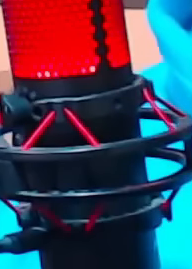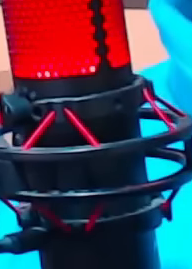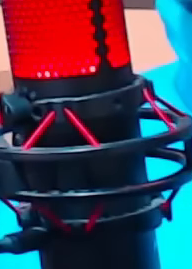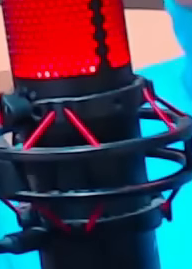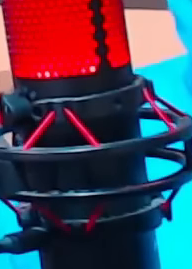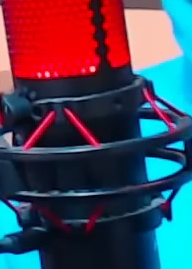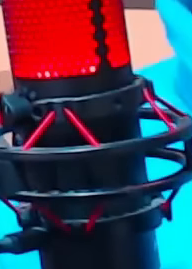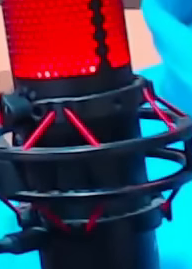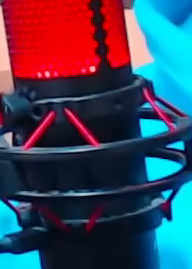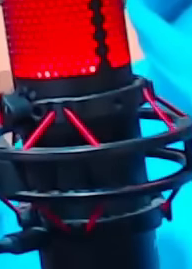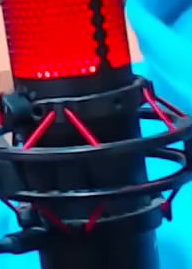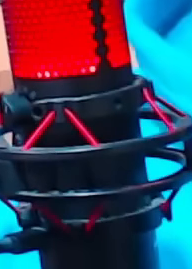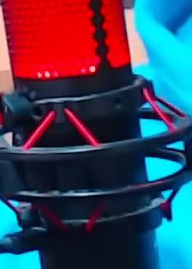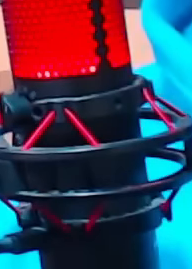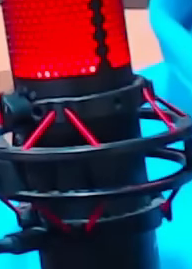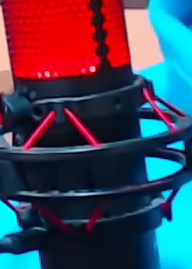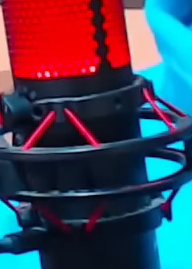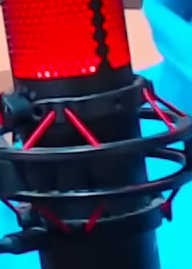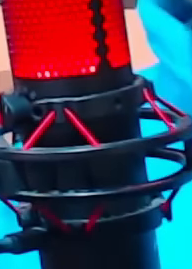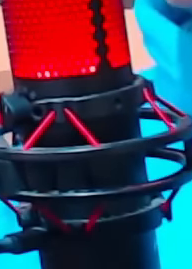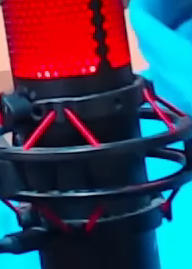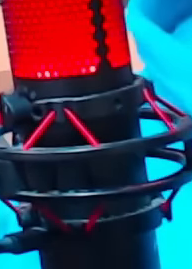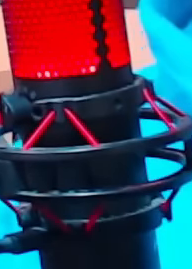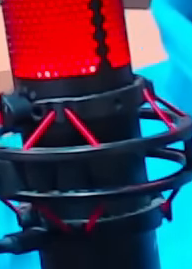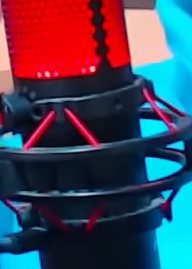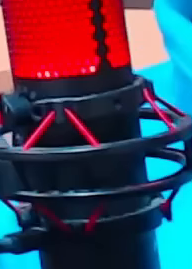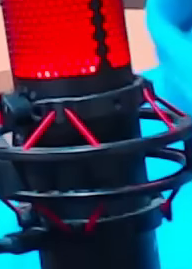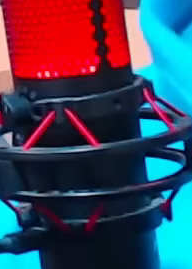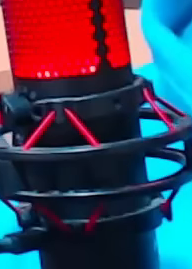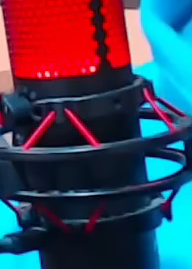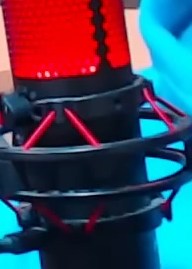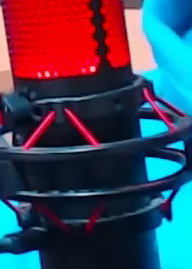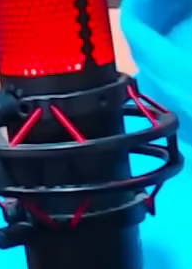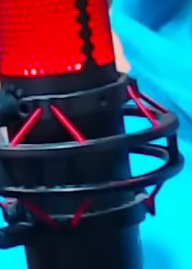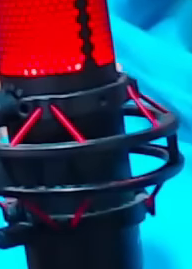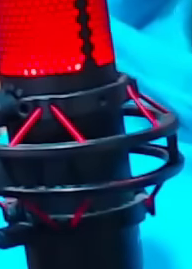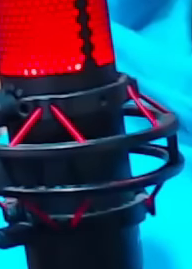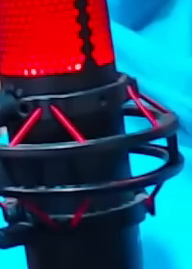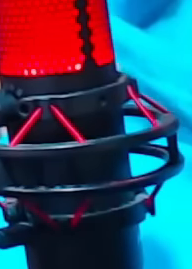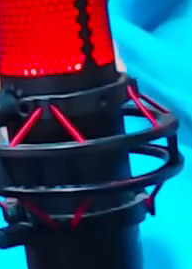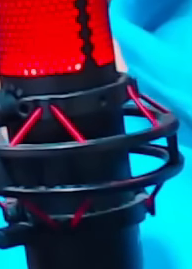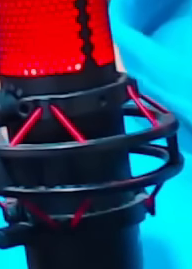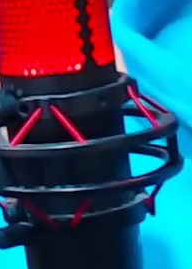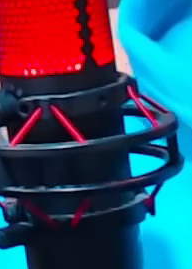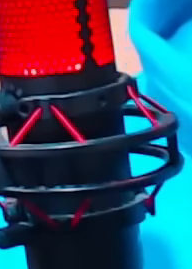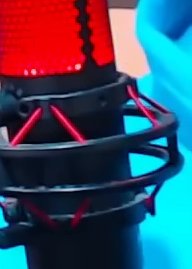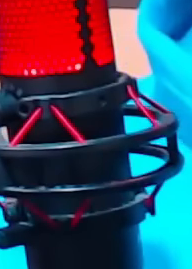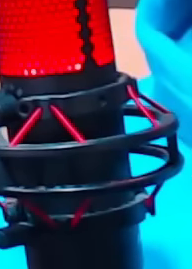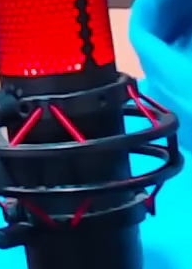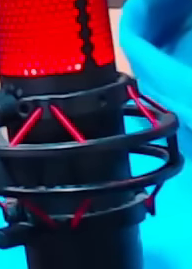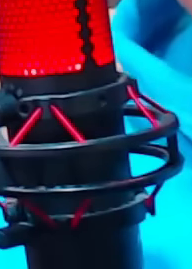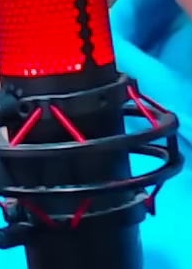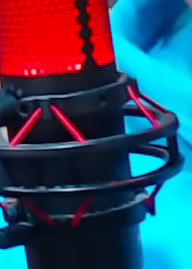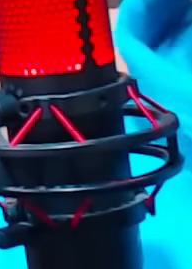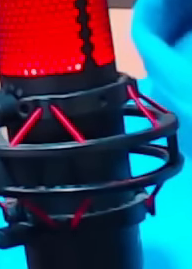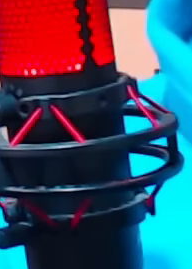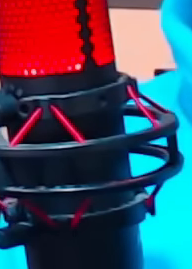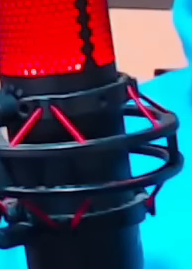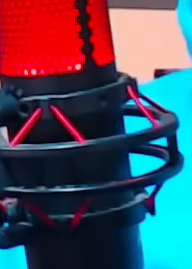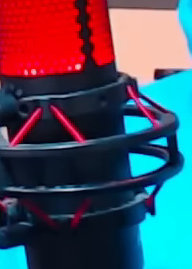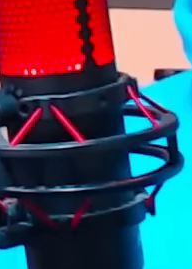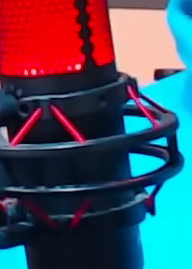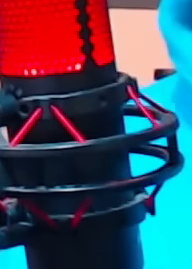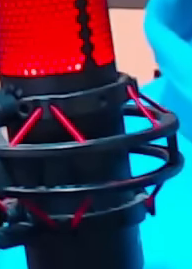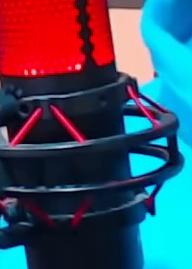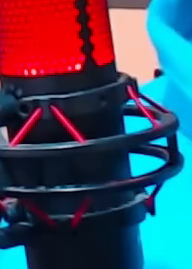Pacífico, que todavía nos quedan muchos capítulos por ver, pero bueno, ya hice mi partecita. Y hace rato que tenía ganas de ver cómo rinden honores